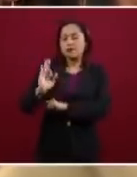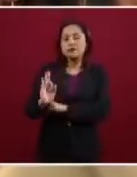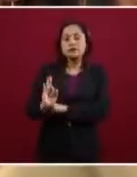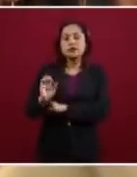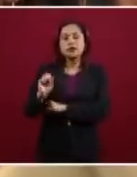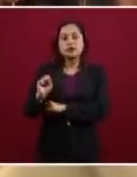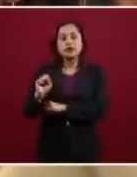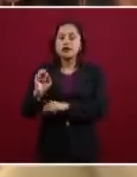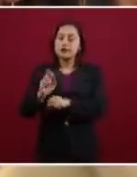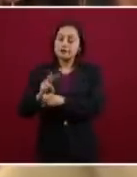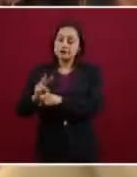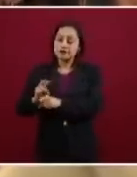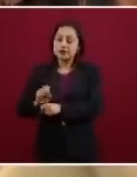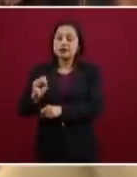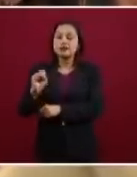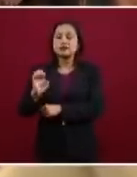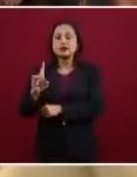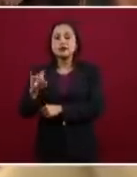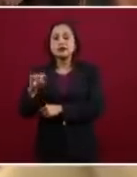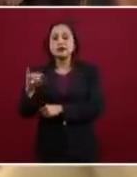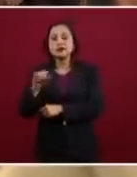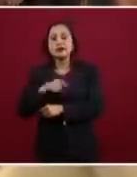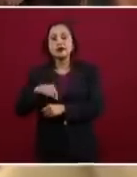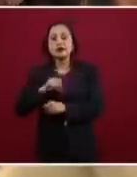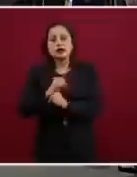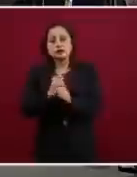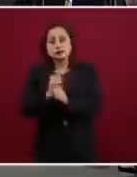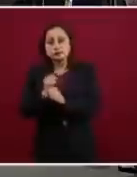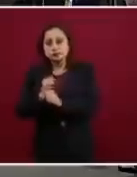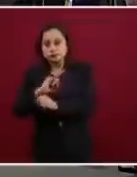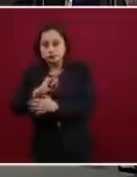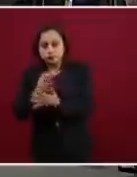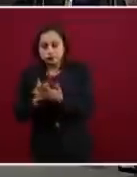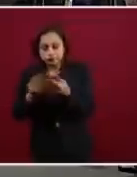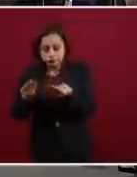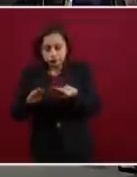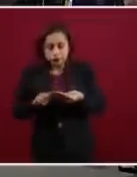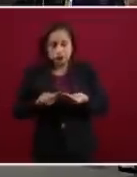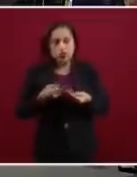dé respuesta de si hubo infracciones a la disciplina militar por favor